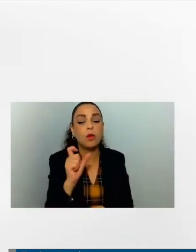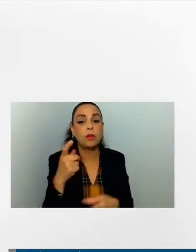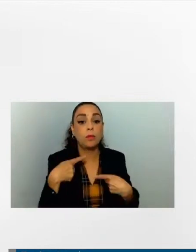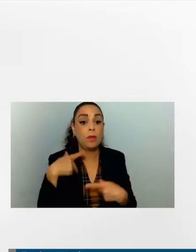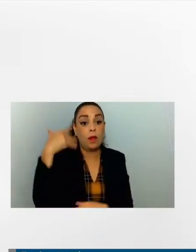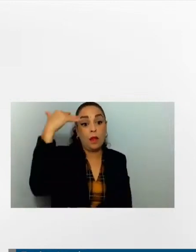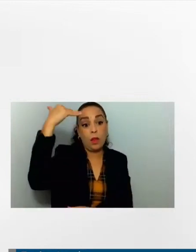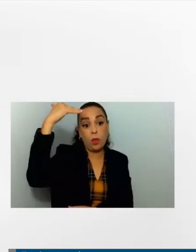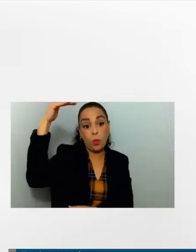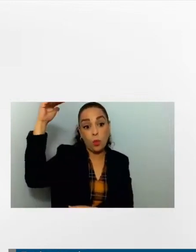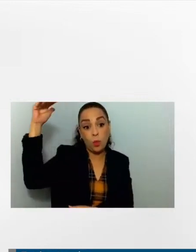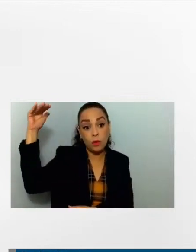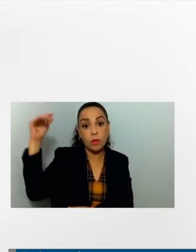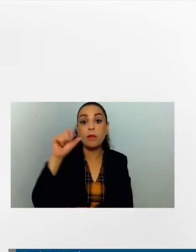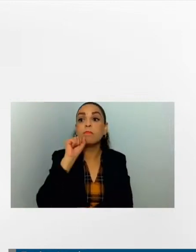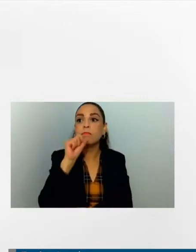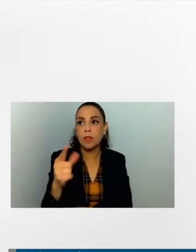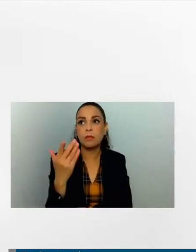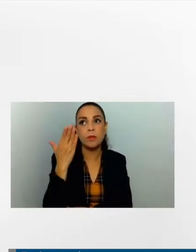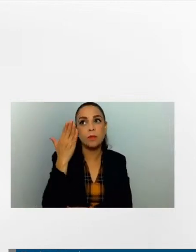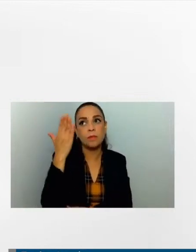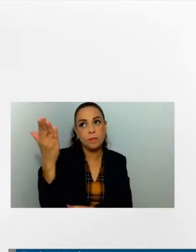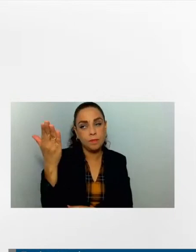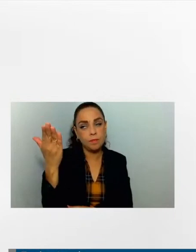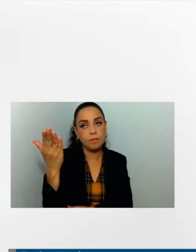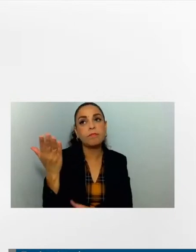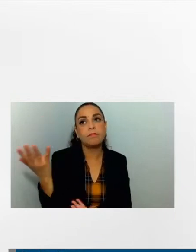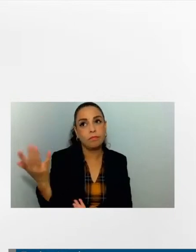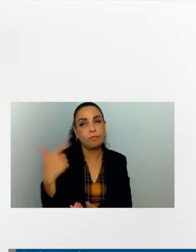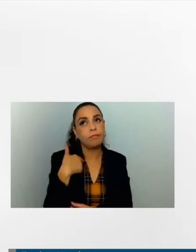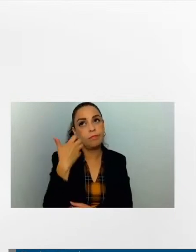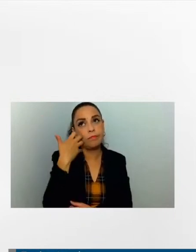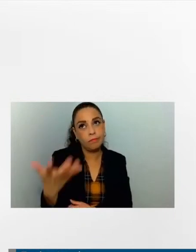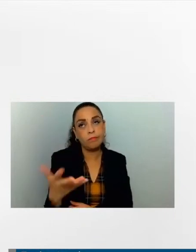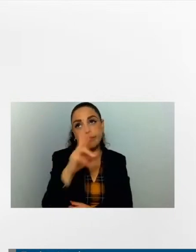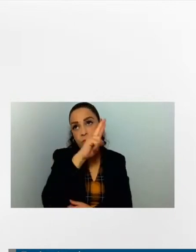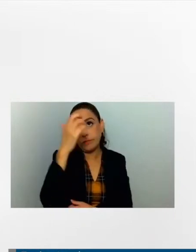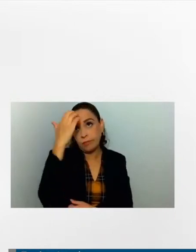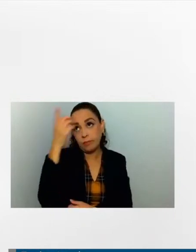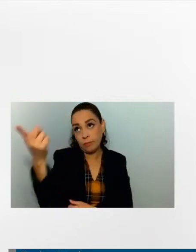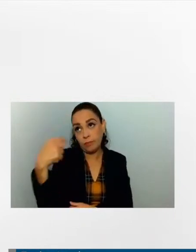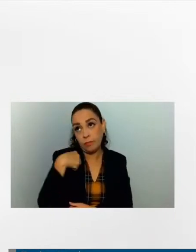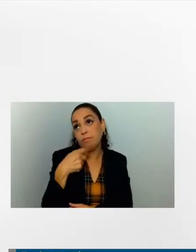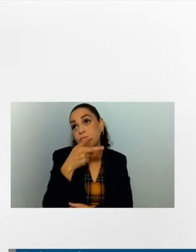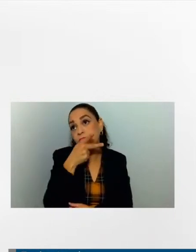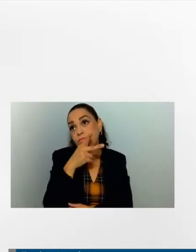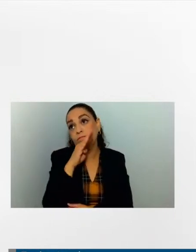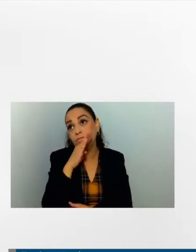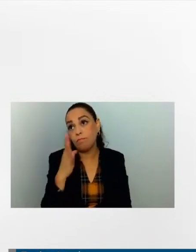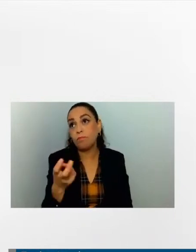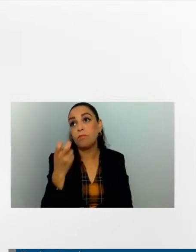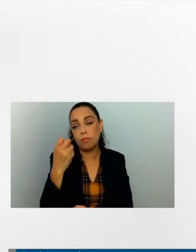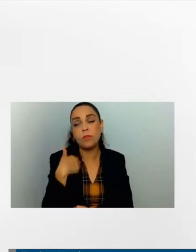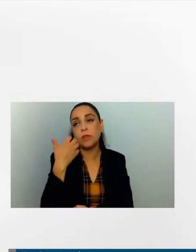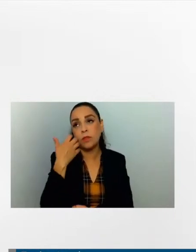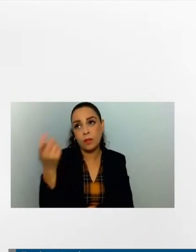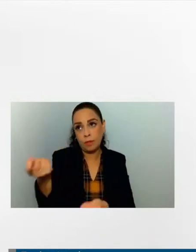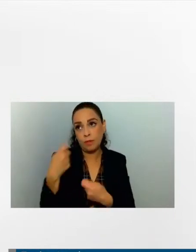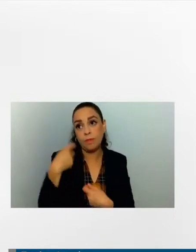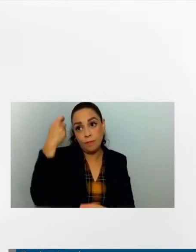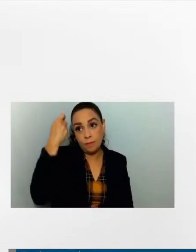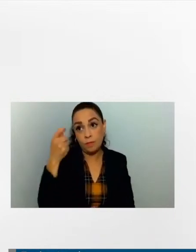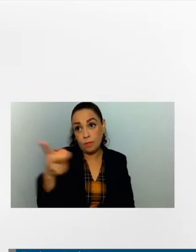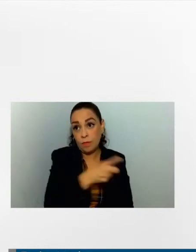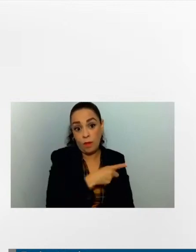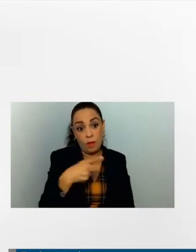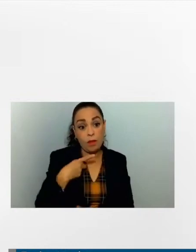igual solicitan el reconocimiento de la paternidad y por lo tanto solicitan los alimentos retroactivos, ¿no? Entonces